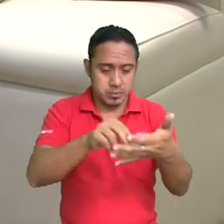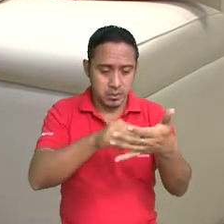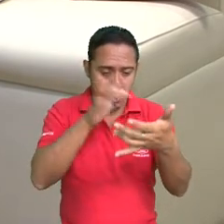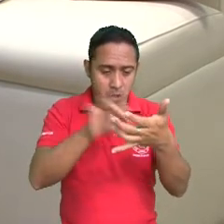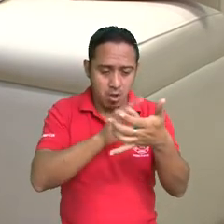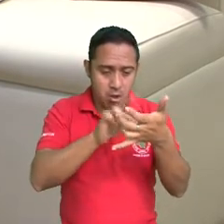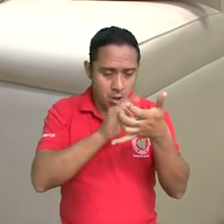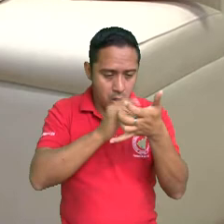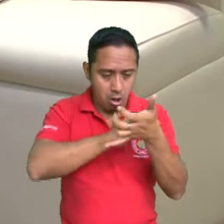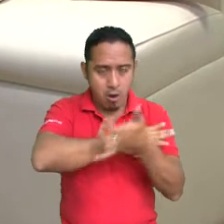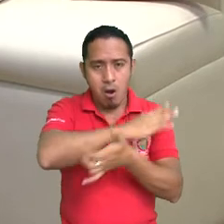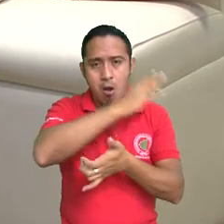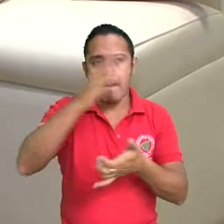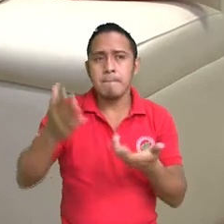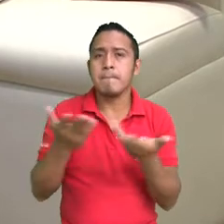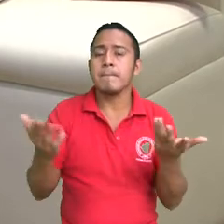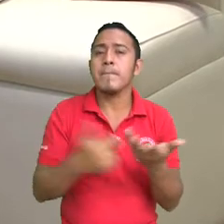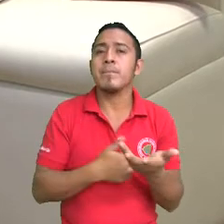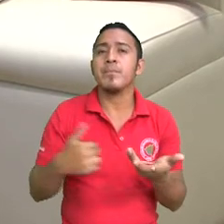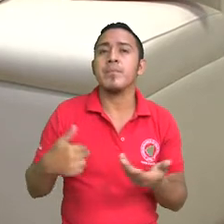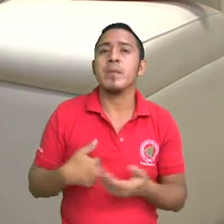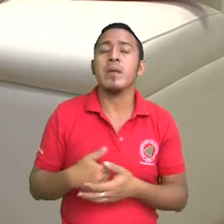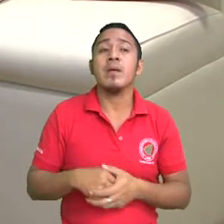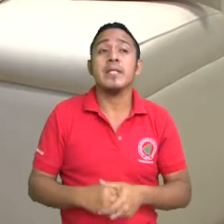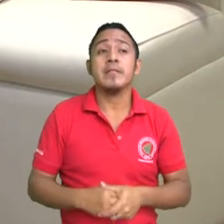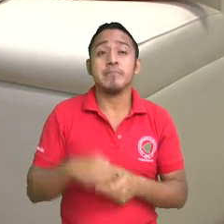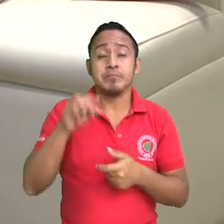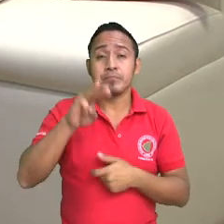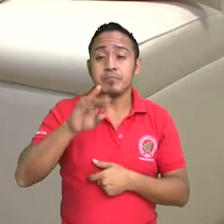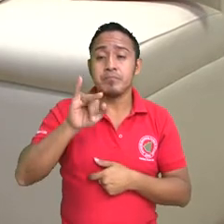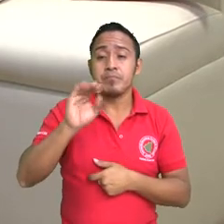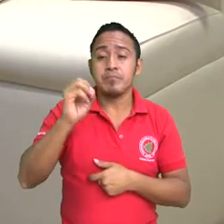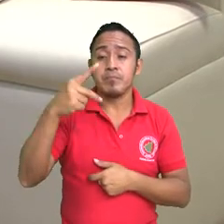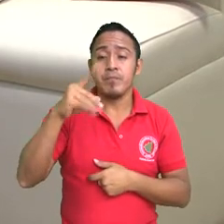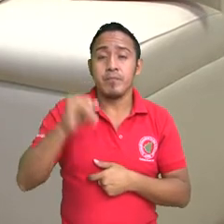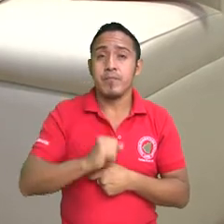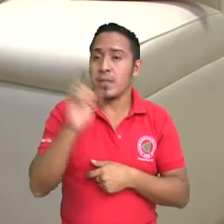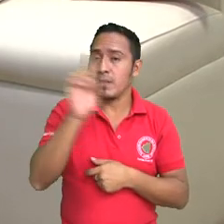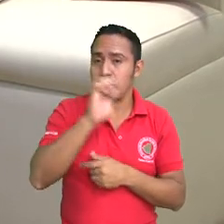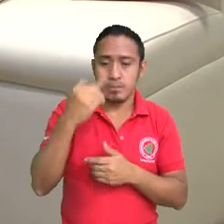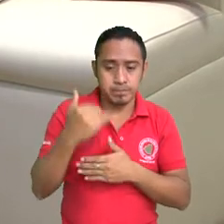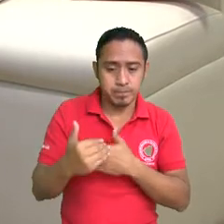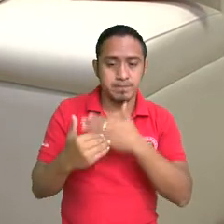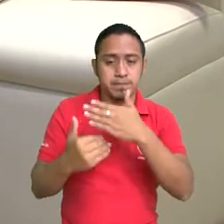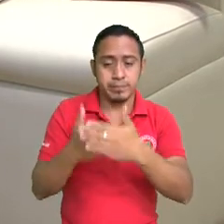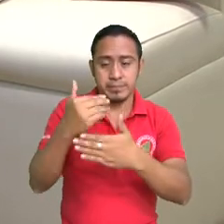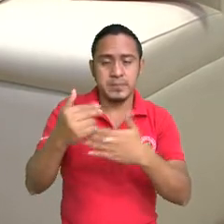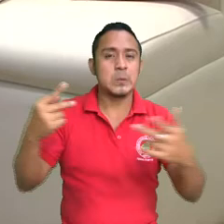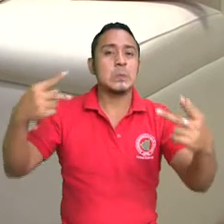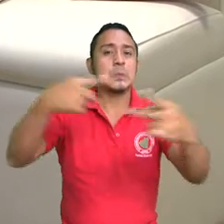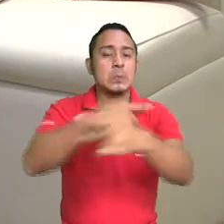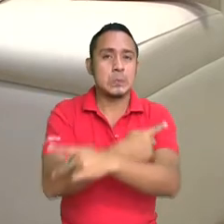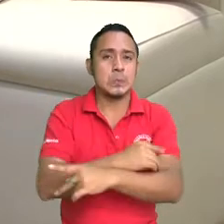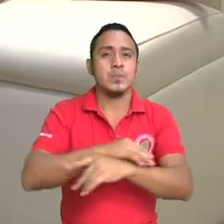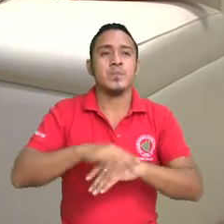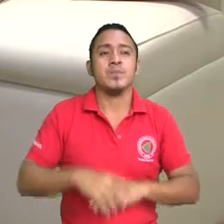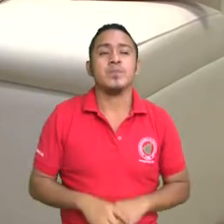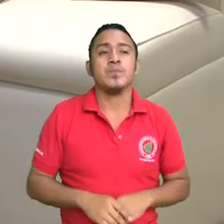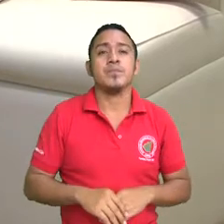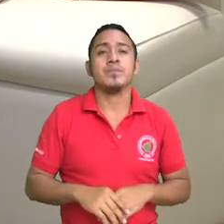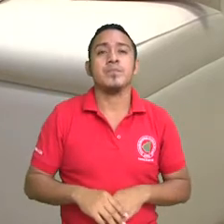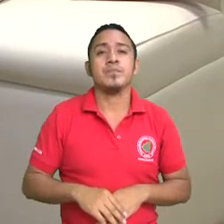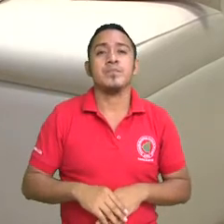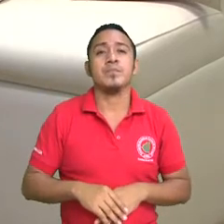pantallas y todo eso, ¿cómo puede hacer, doctora, para que esa miopía no avance? No vaya de mal en peor, como decimos